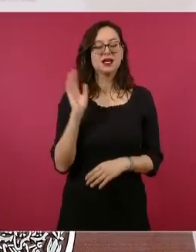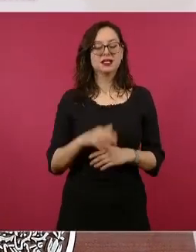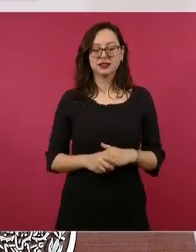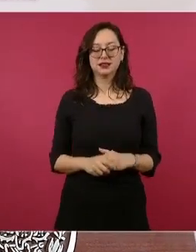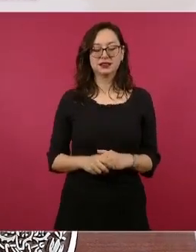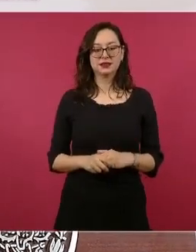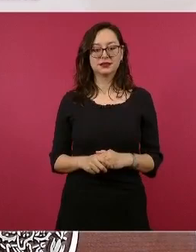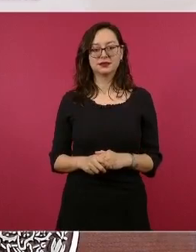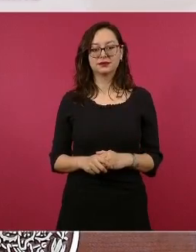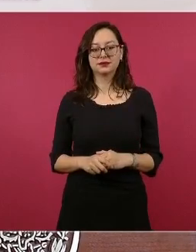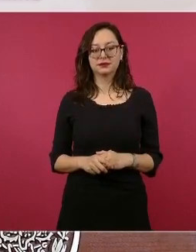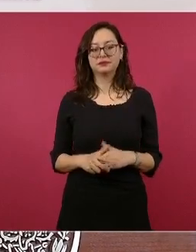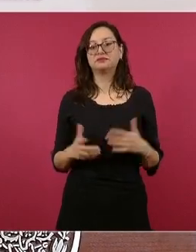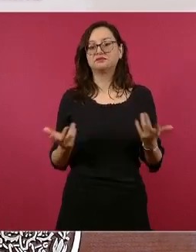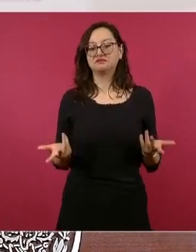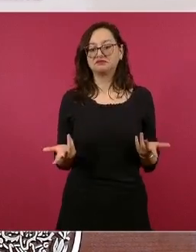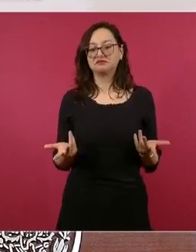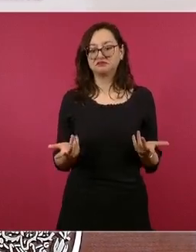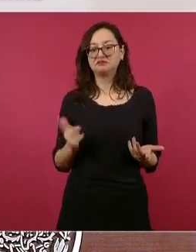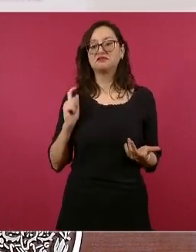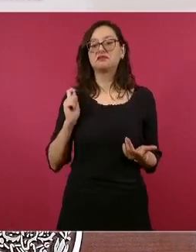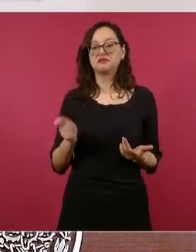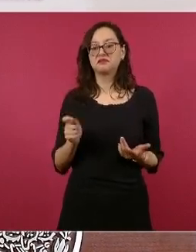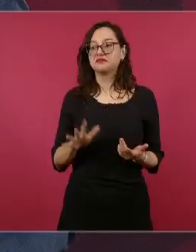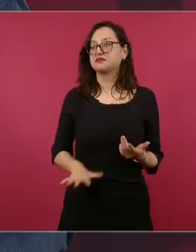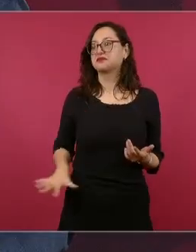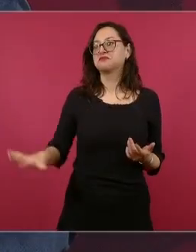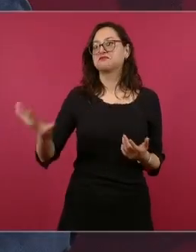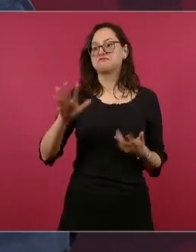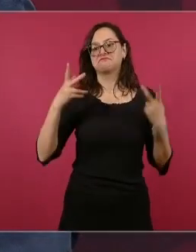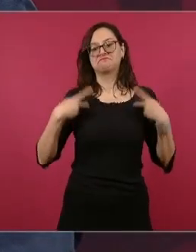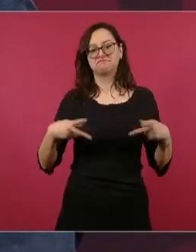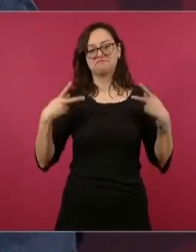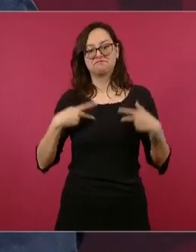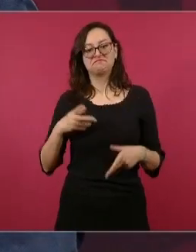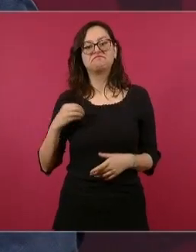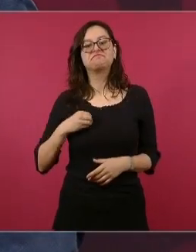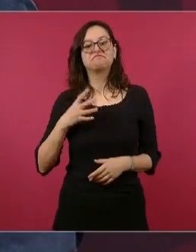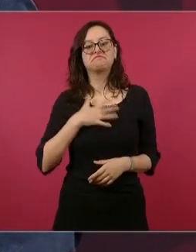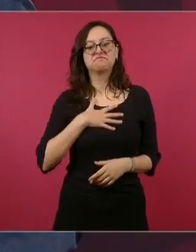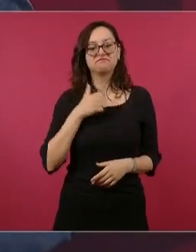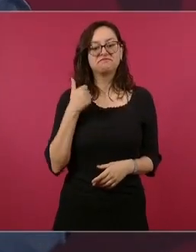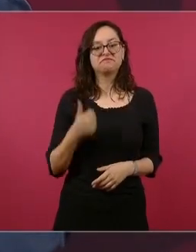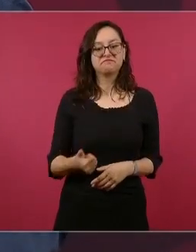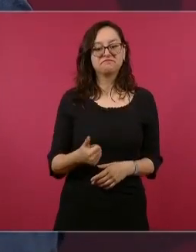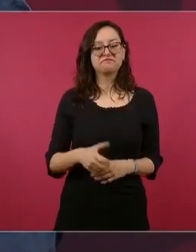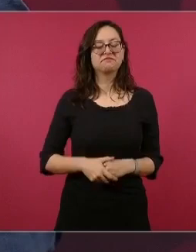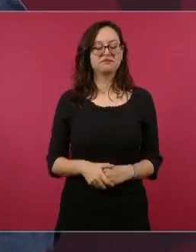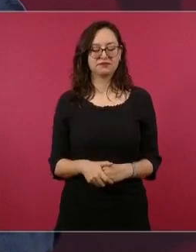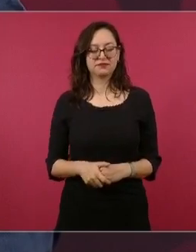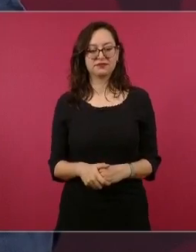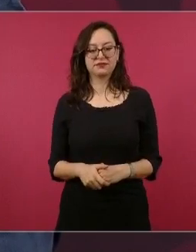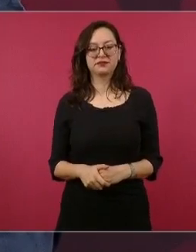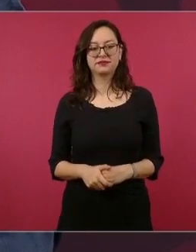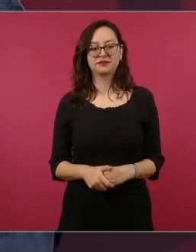y todo va a significar más bienestar para nuestro pueblo y lo mismo